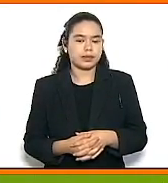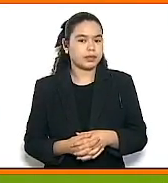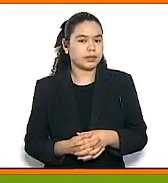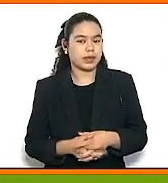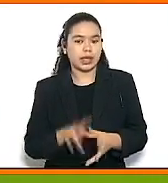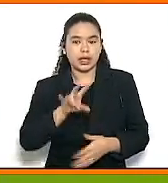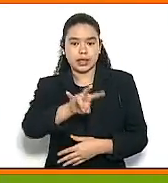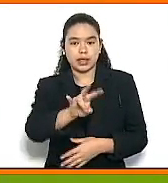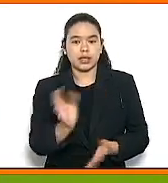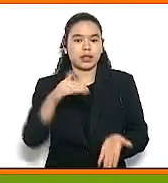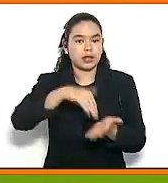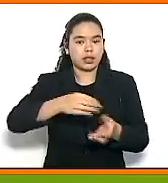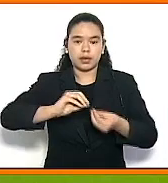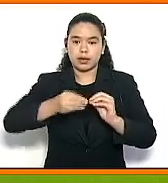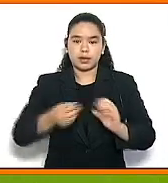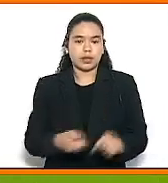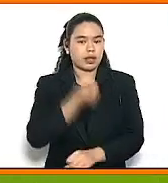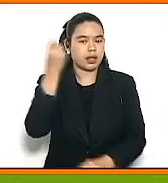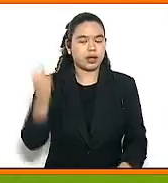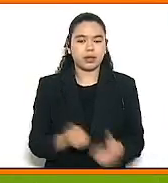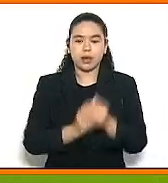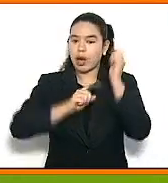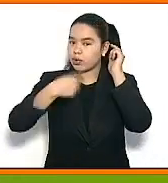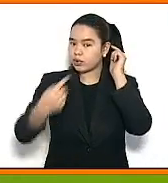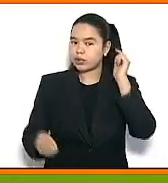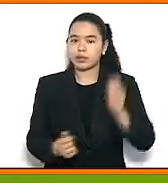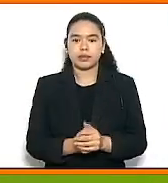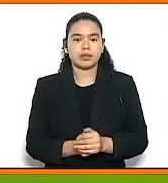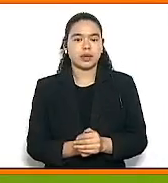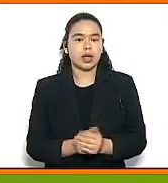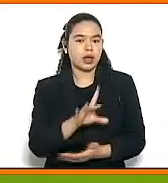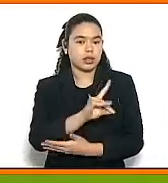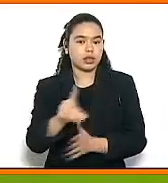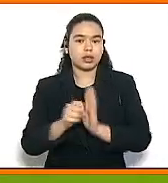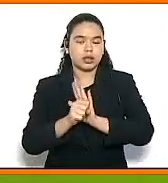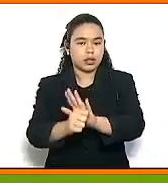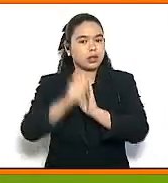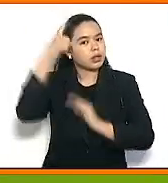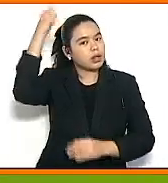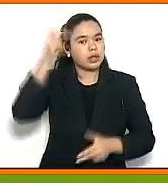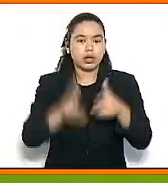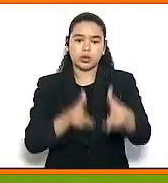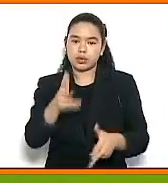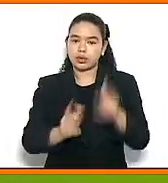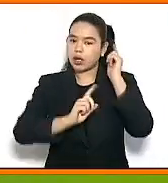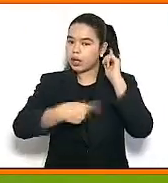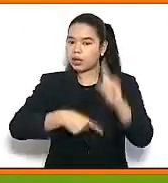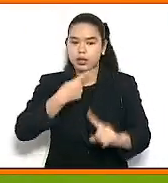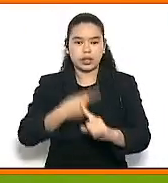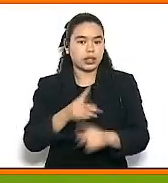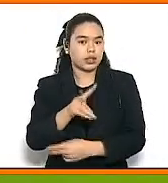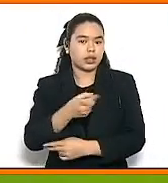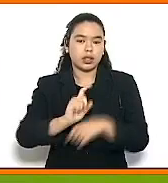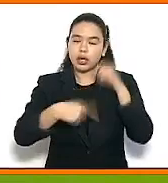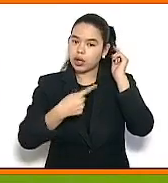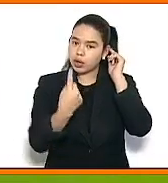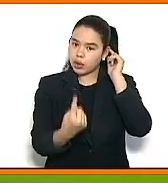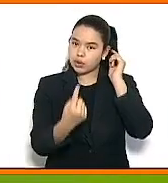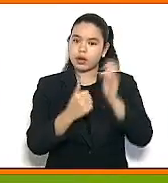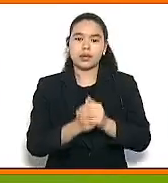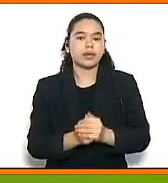este es el 7. Número favorecido para diaria es el 81 con su símbolo de sueños rieles. Para multi-X 2X y por más